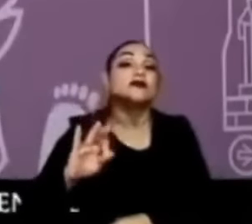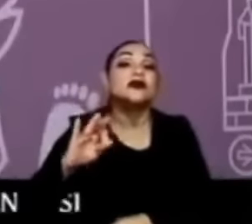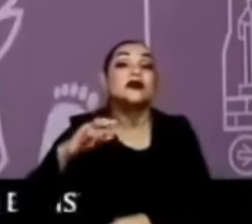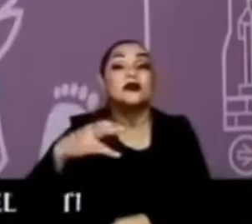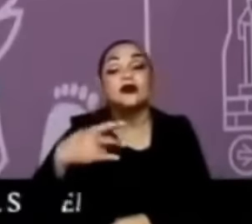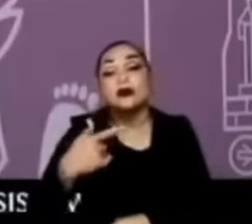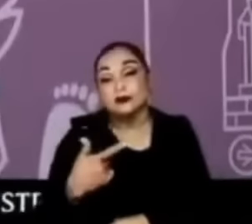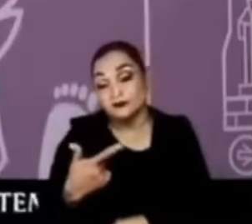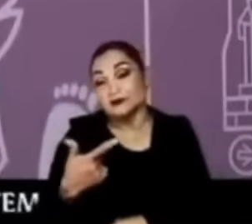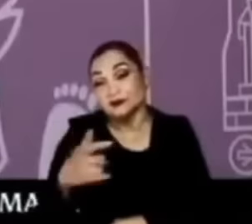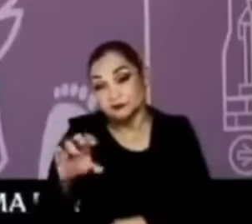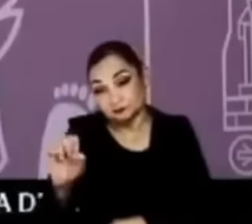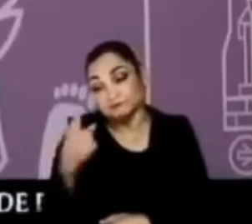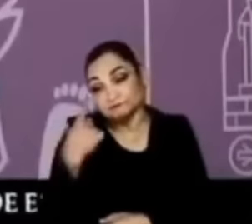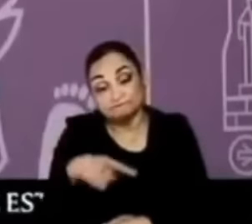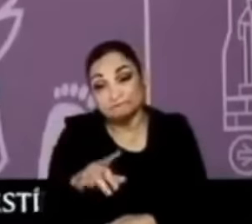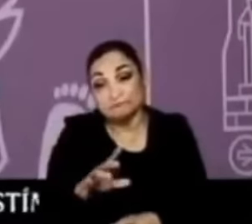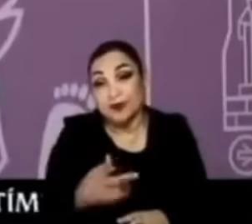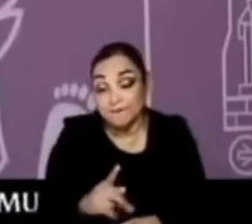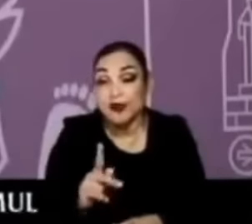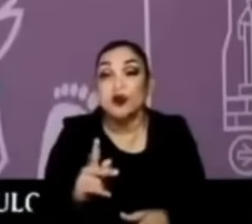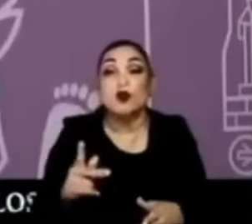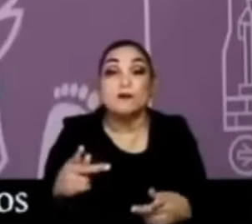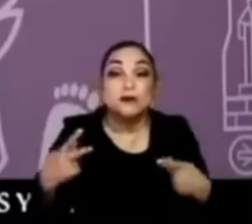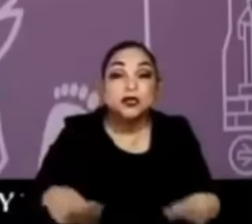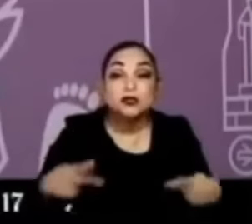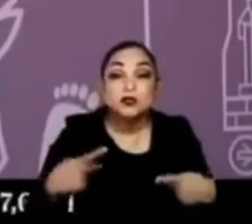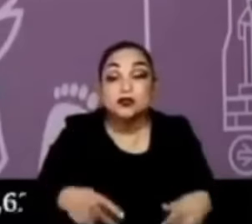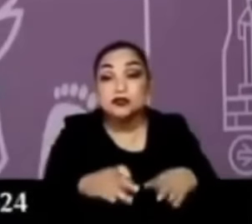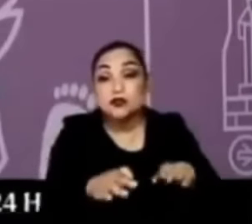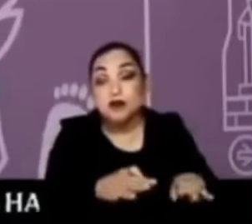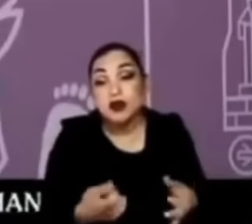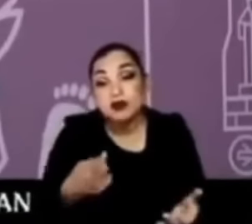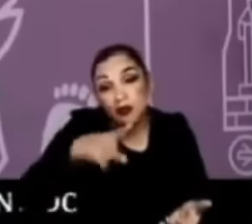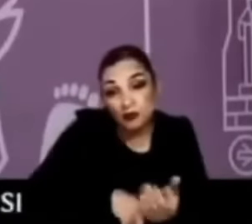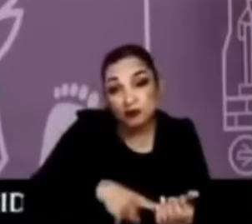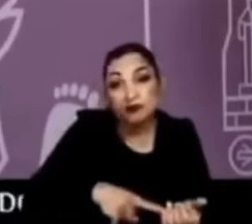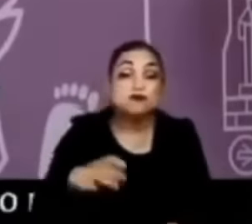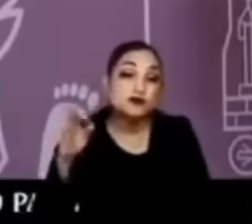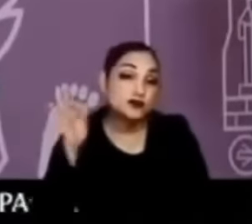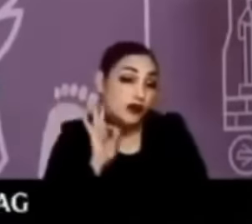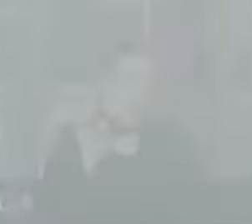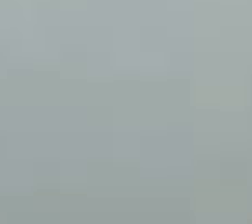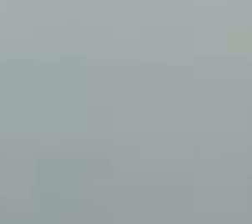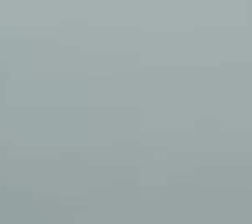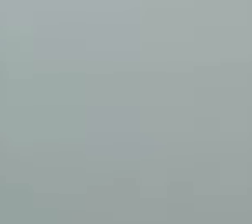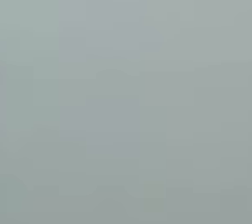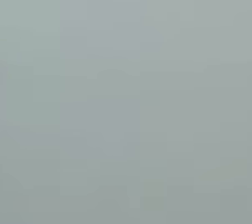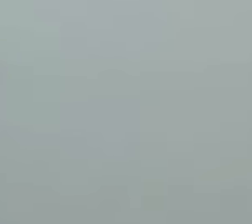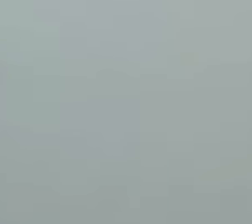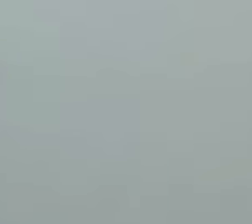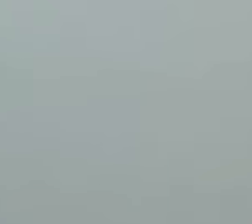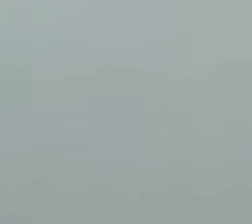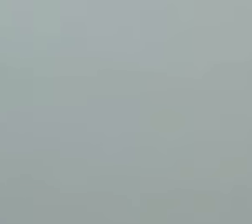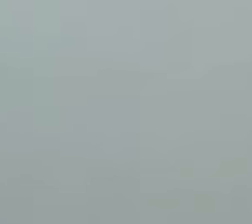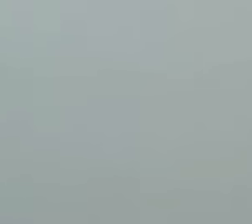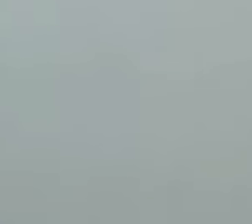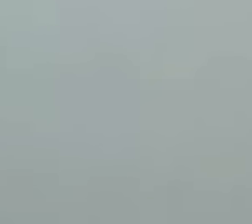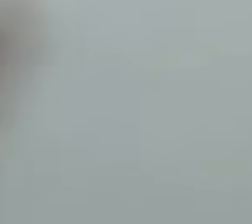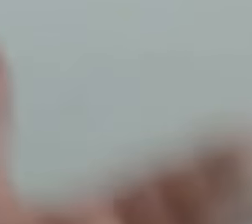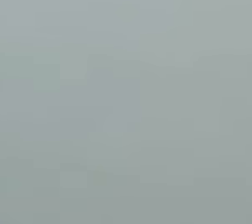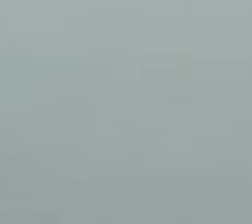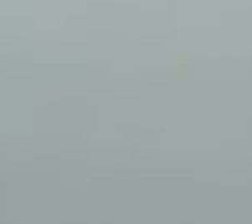la verdad es irrelevante, mi querido Vicente. Lo importante es lo que puedas crear en cuanto a narrativas. Pero si el gobernador tiene algo que ver, Vicente,